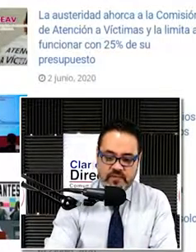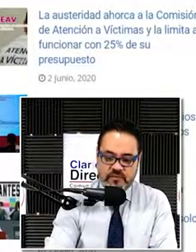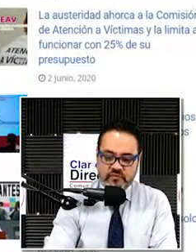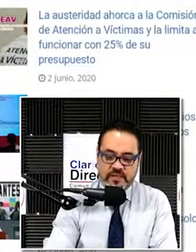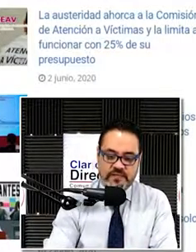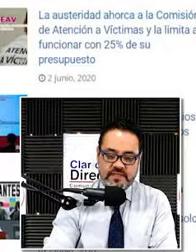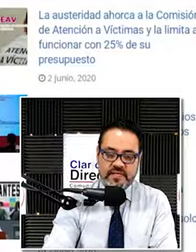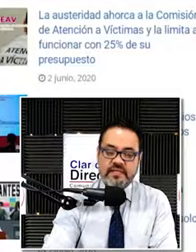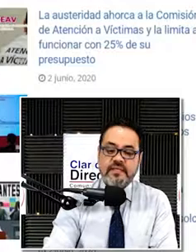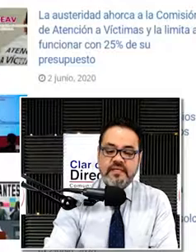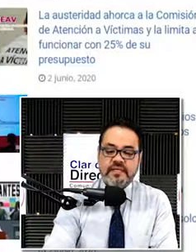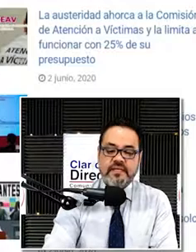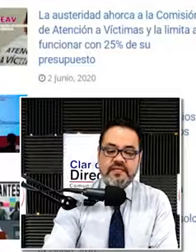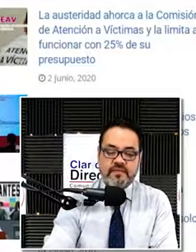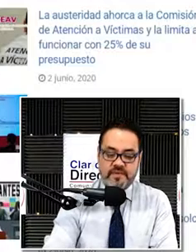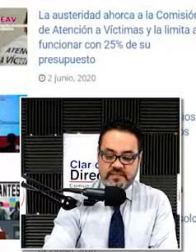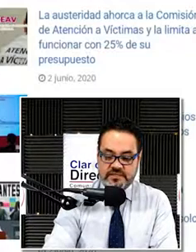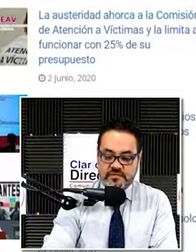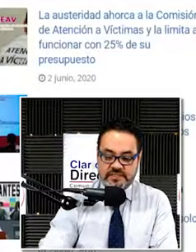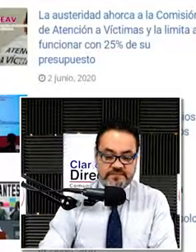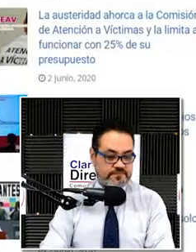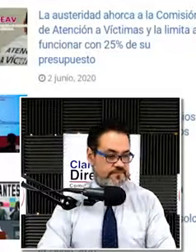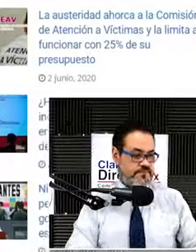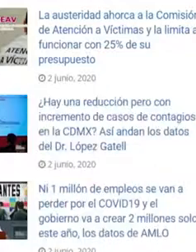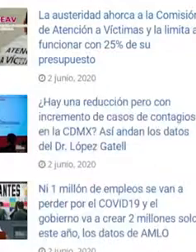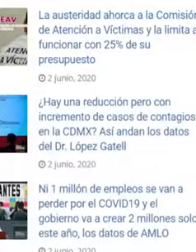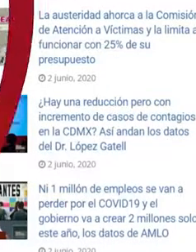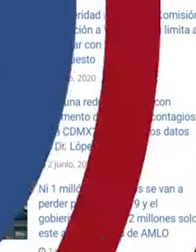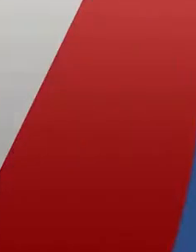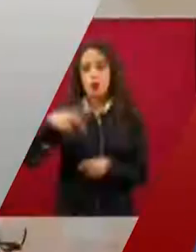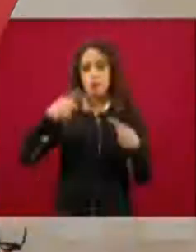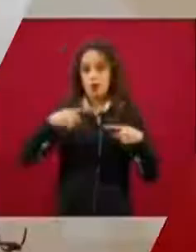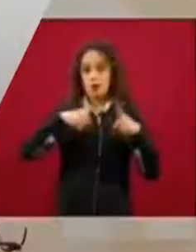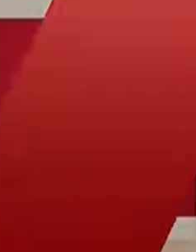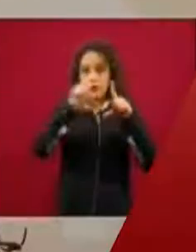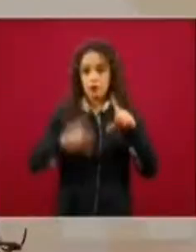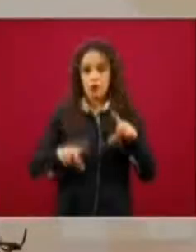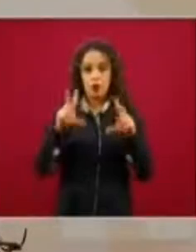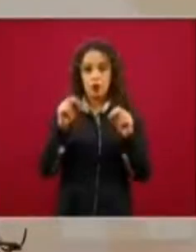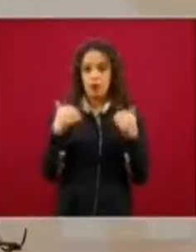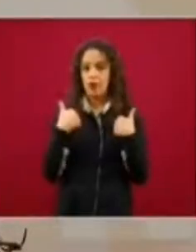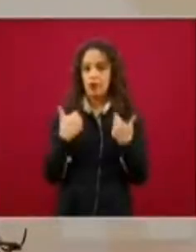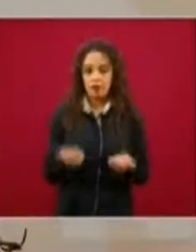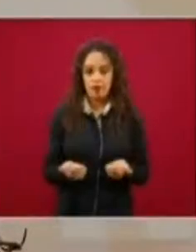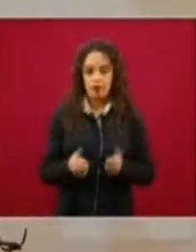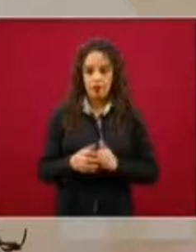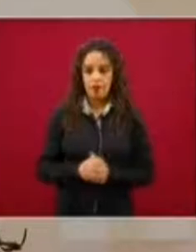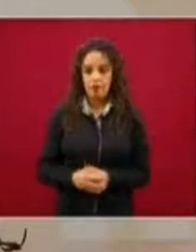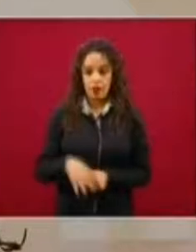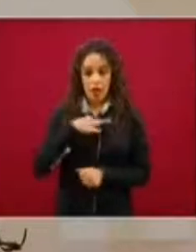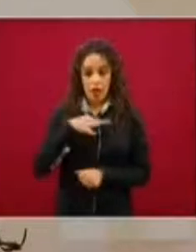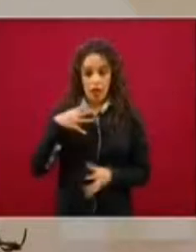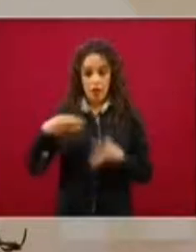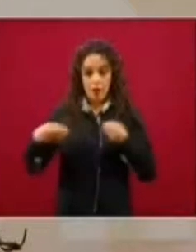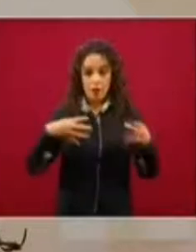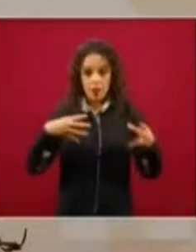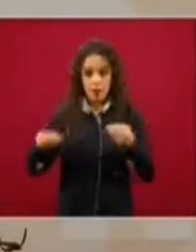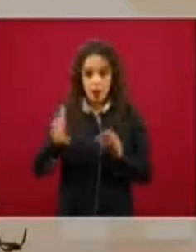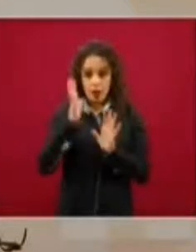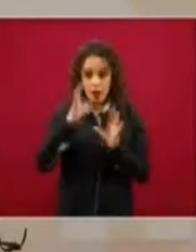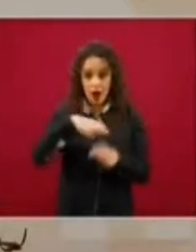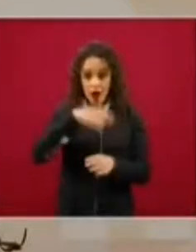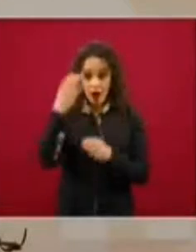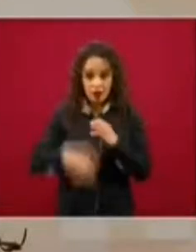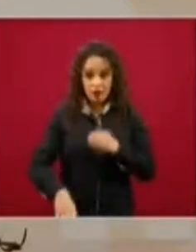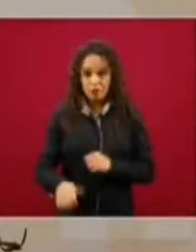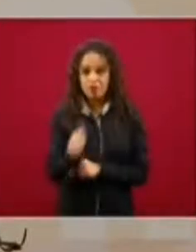en su propia voz para evitar interpretaciones. No se ha acabado la epidemia. La epidemia de COVID